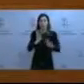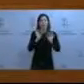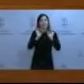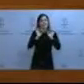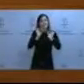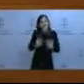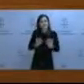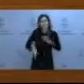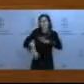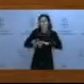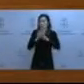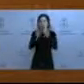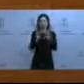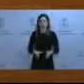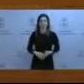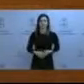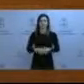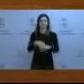En eso van a seguir.